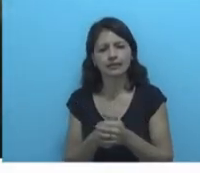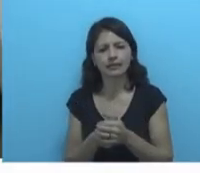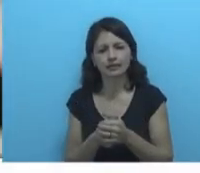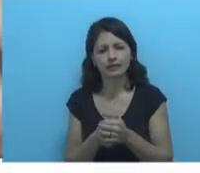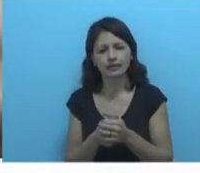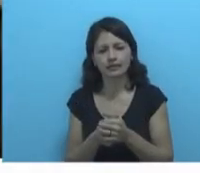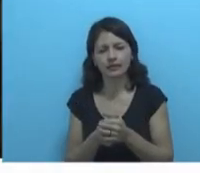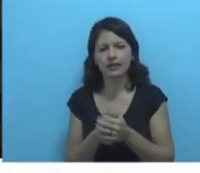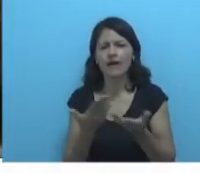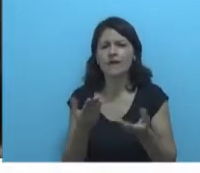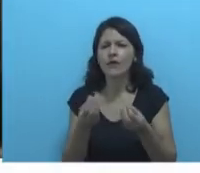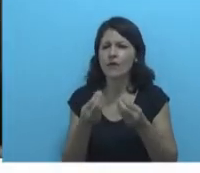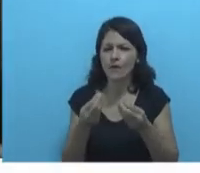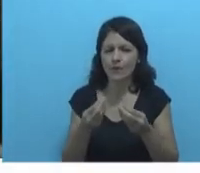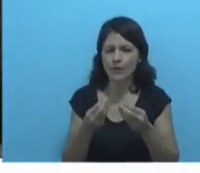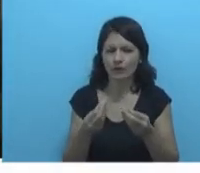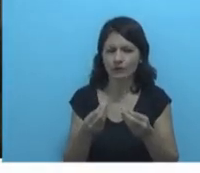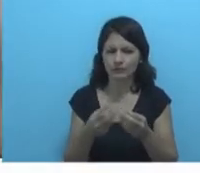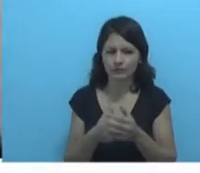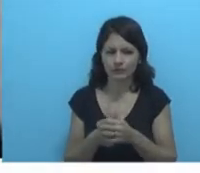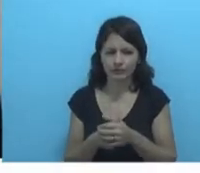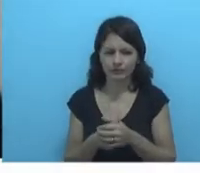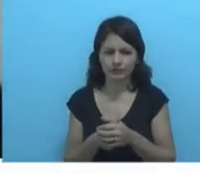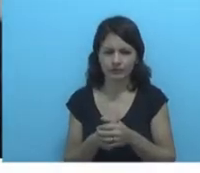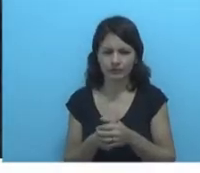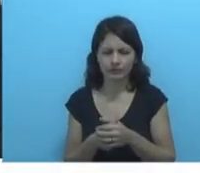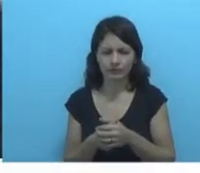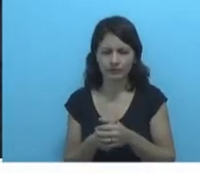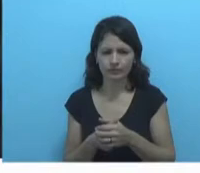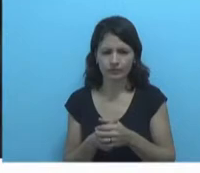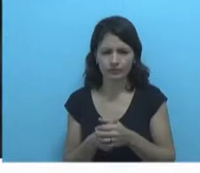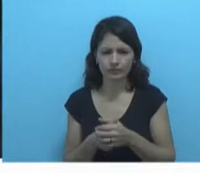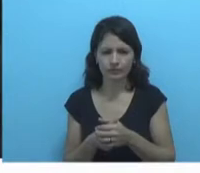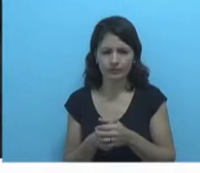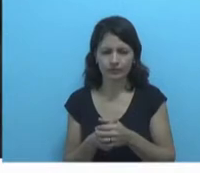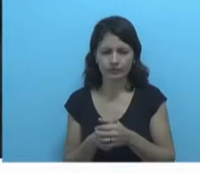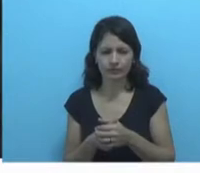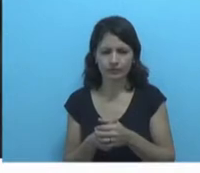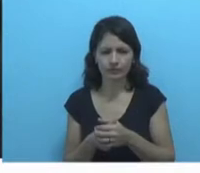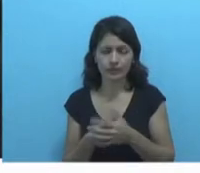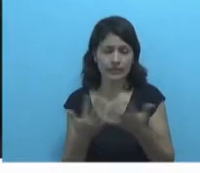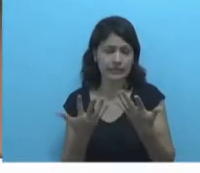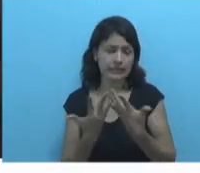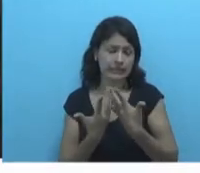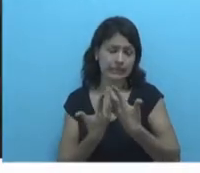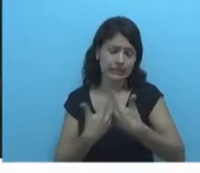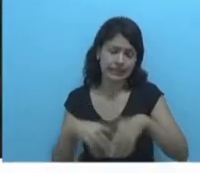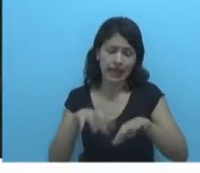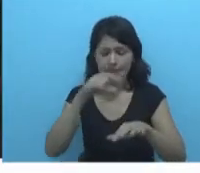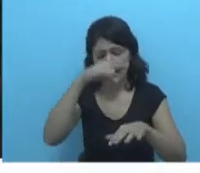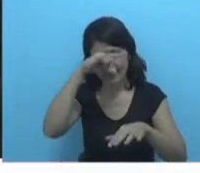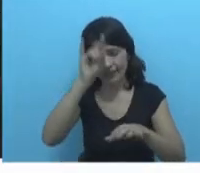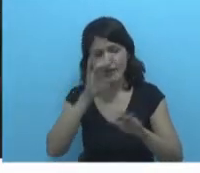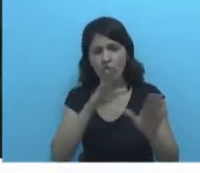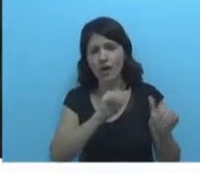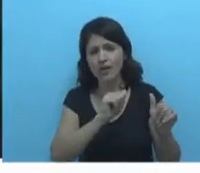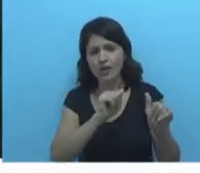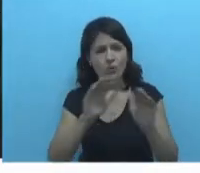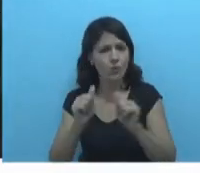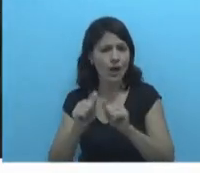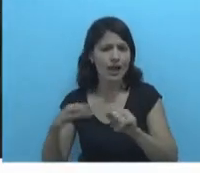millones, que es el mismo stock ganadero que teníamos en los años 70. Lo que pasa es que en los años 70